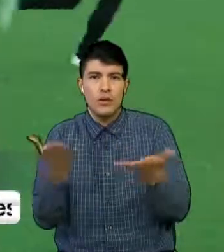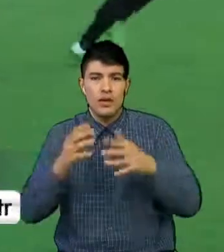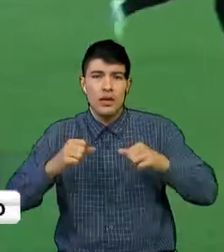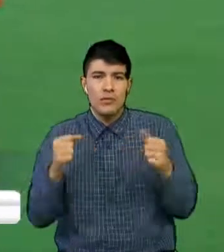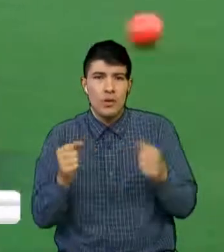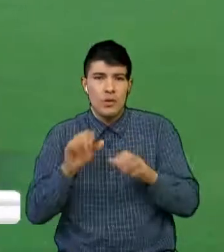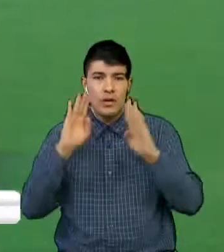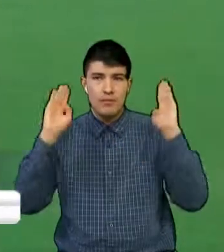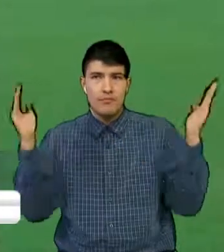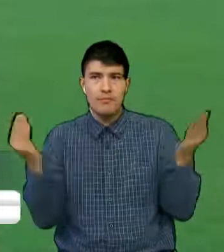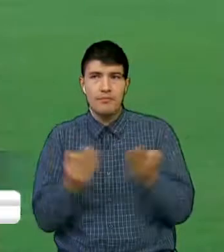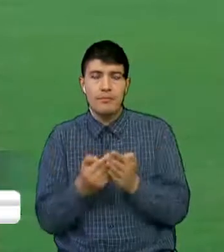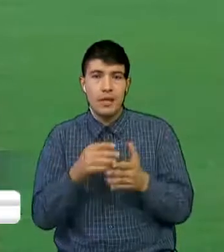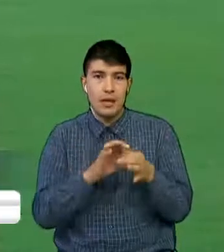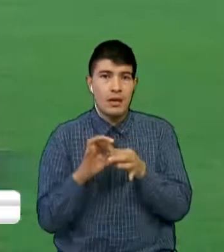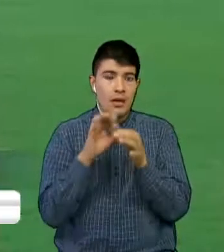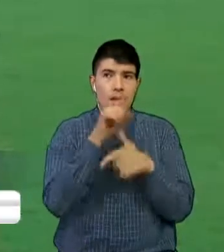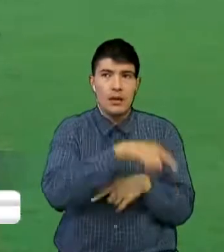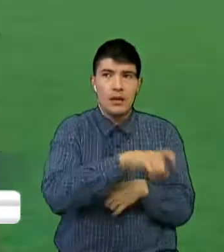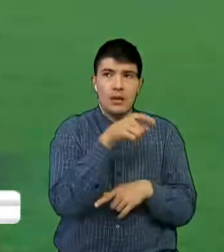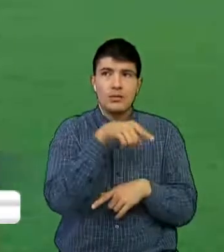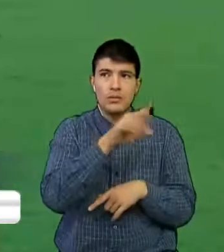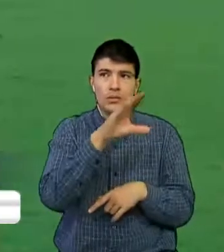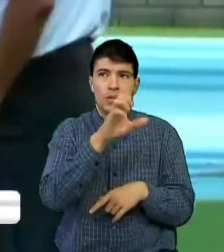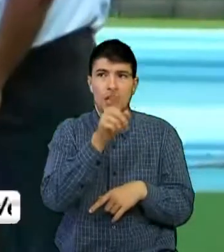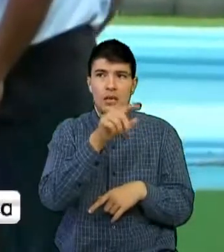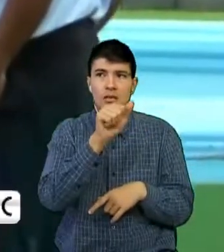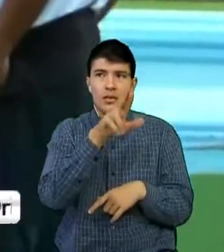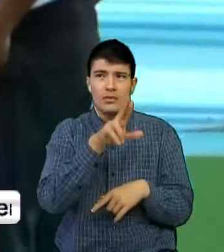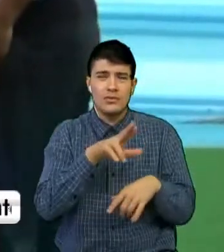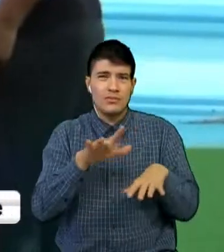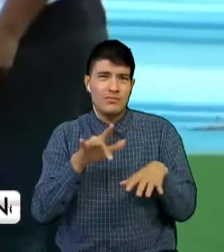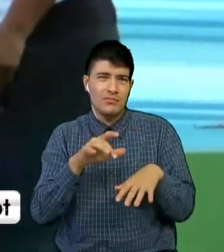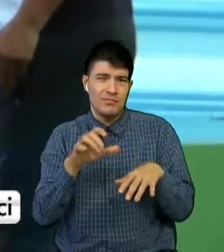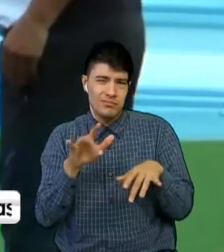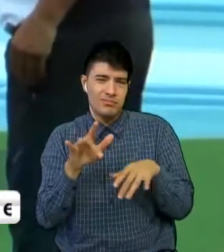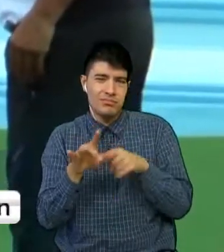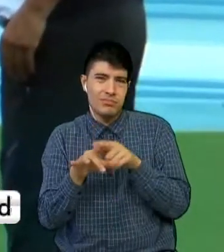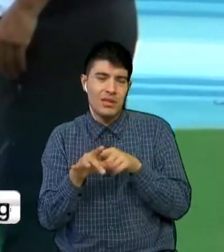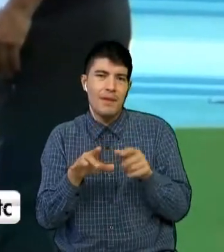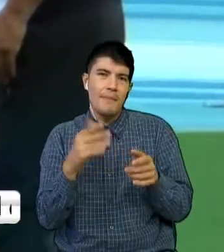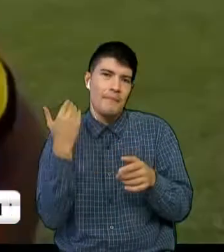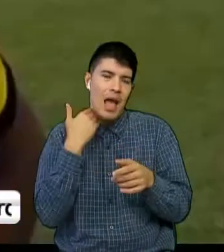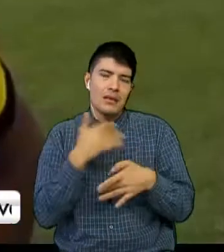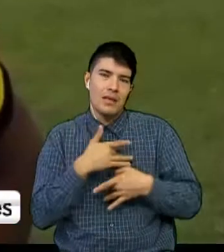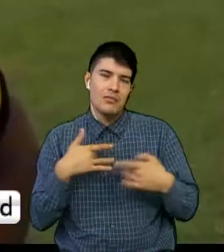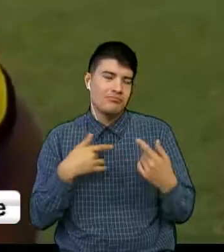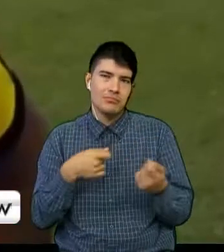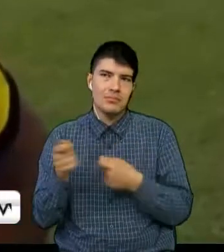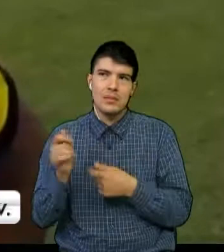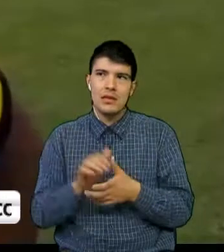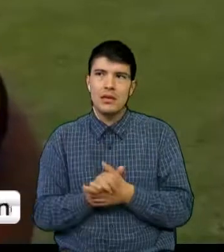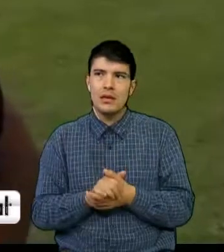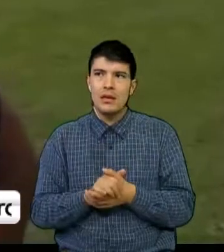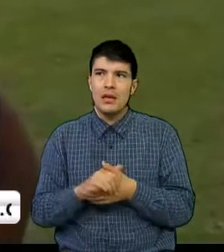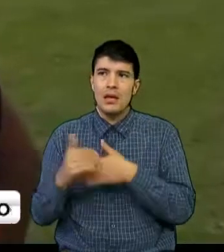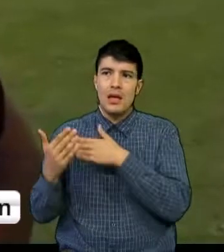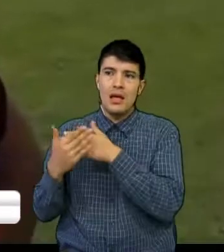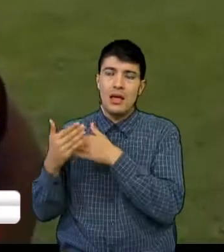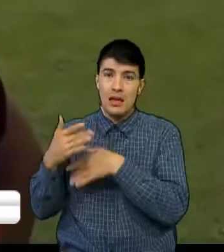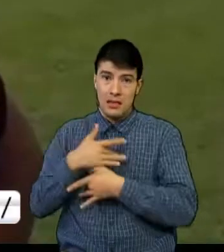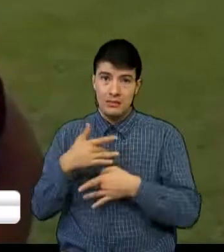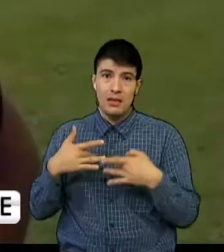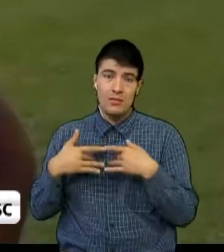petroleros sufrirán la ausencia de su goleador césar arias tiene una lesión de rodilla le deja por fuera del compromiso el parte médico o anuncia de que